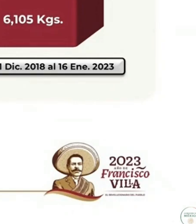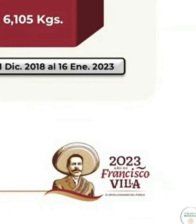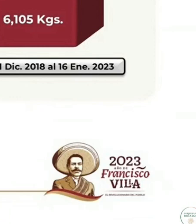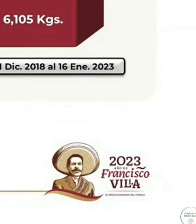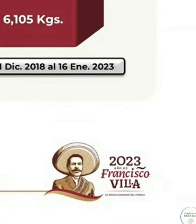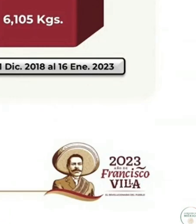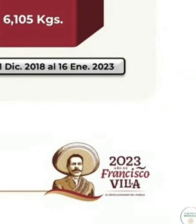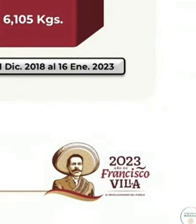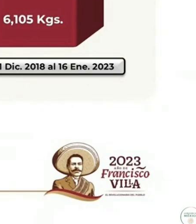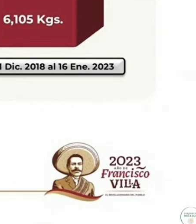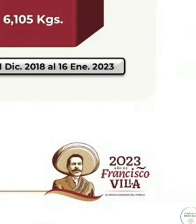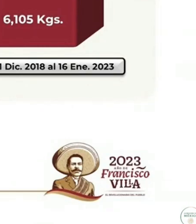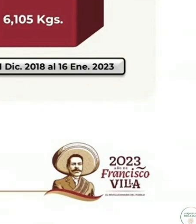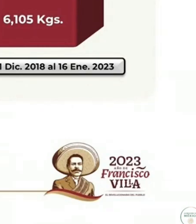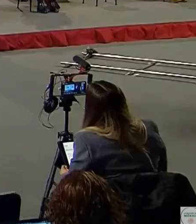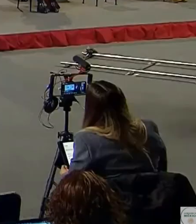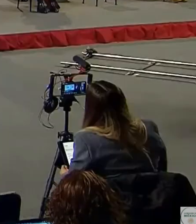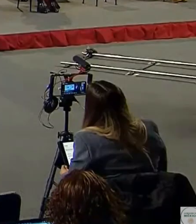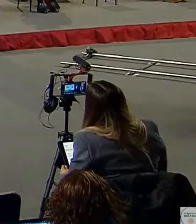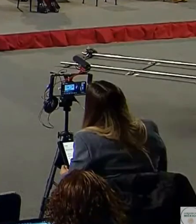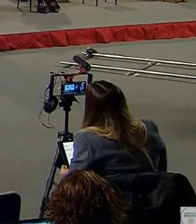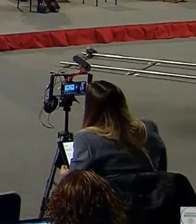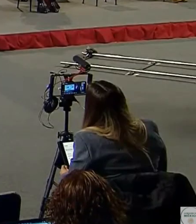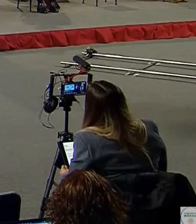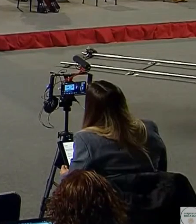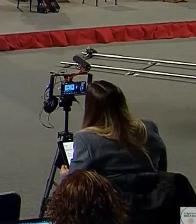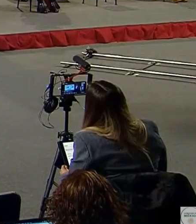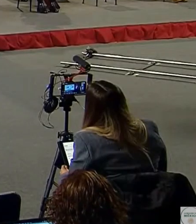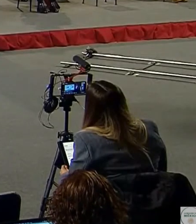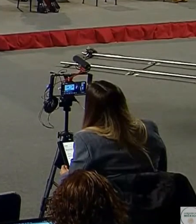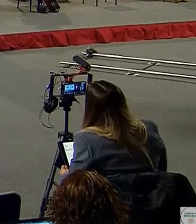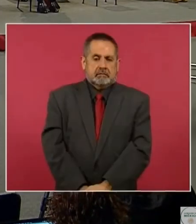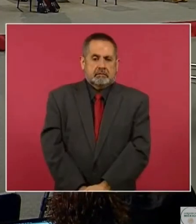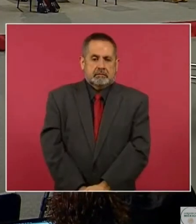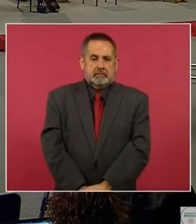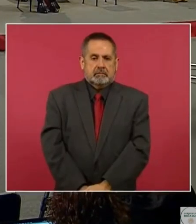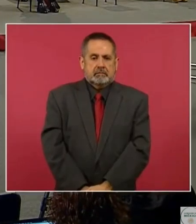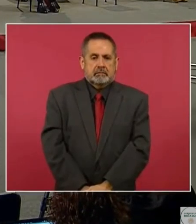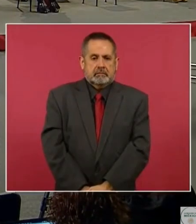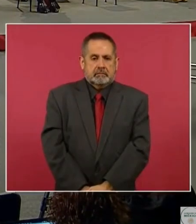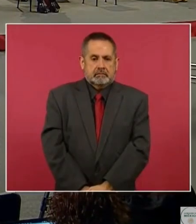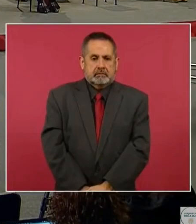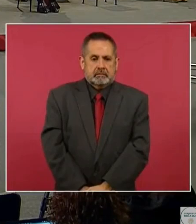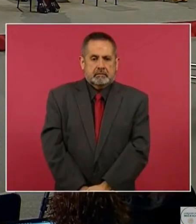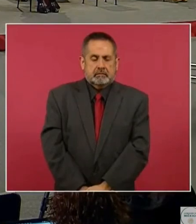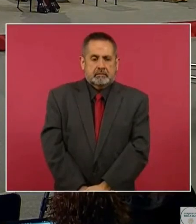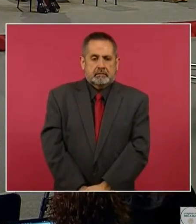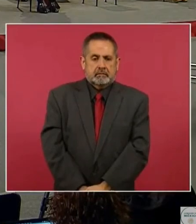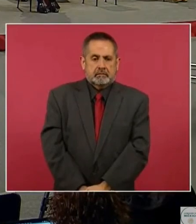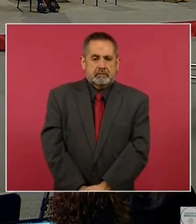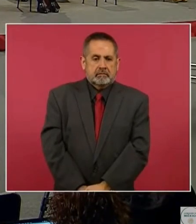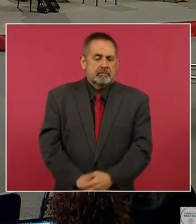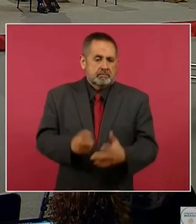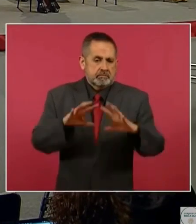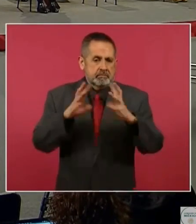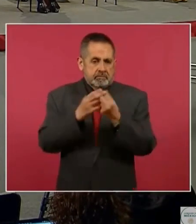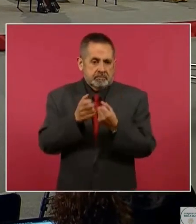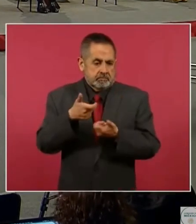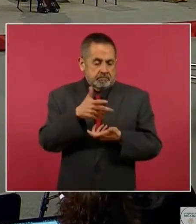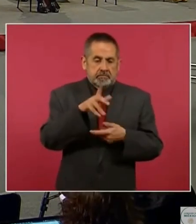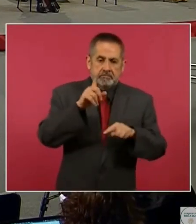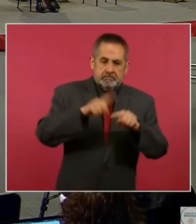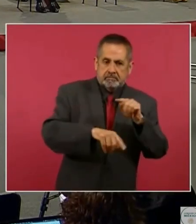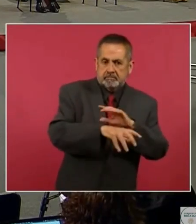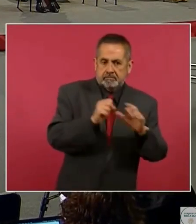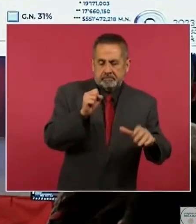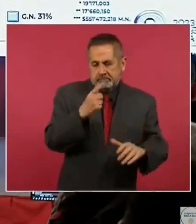organizada, 96.200 millones de pesos, lo que corresponde al costo de estas drogas.